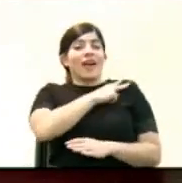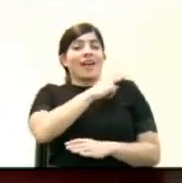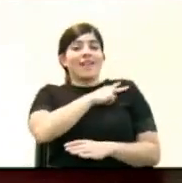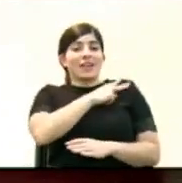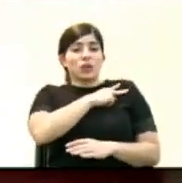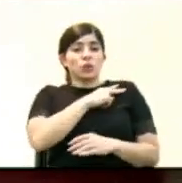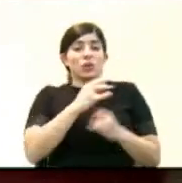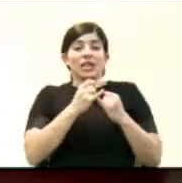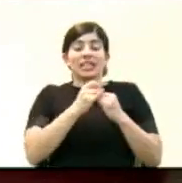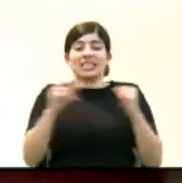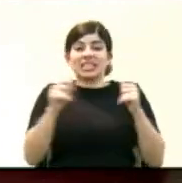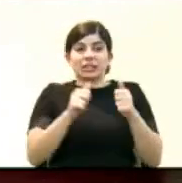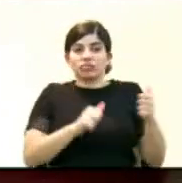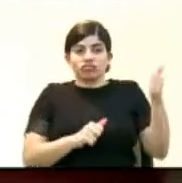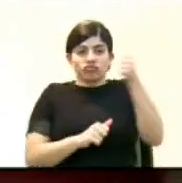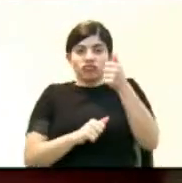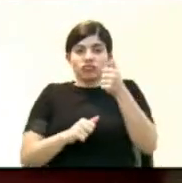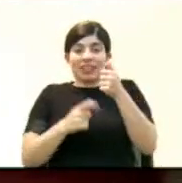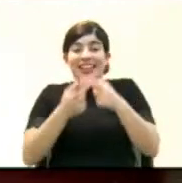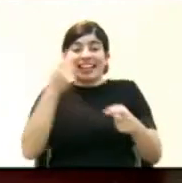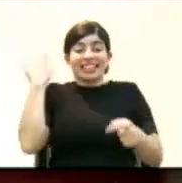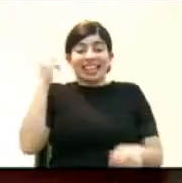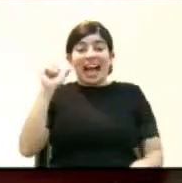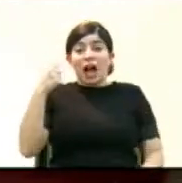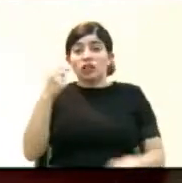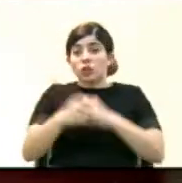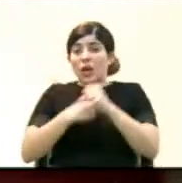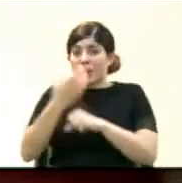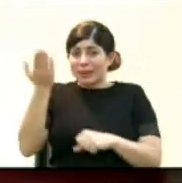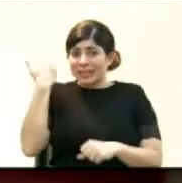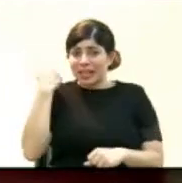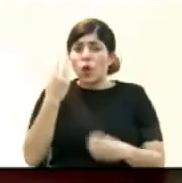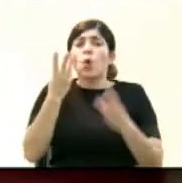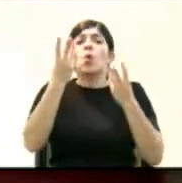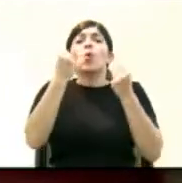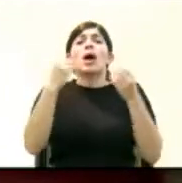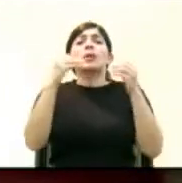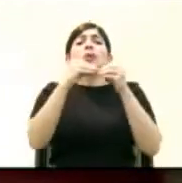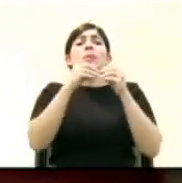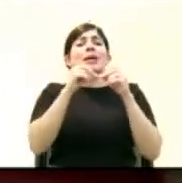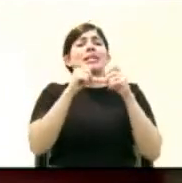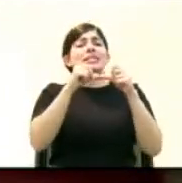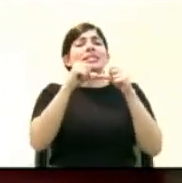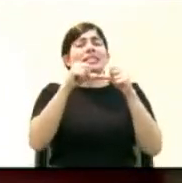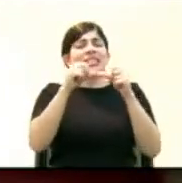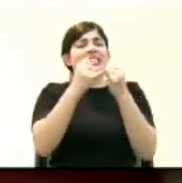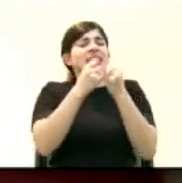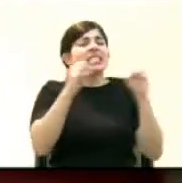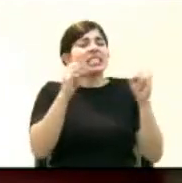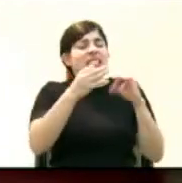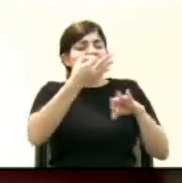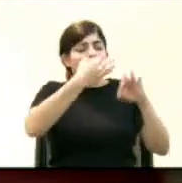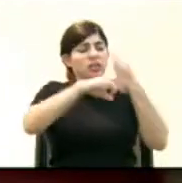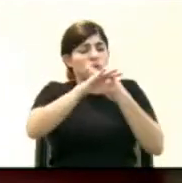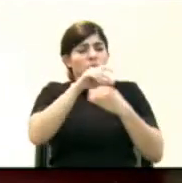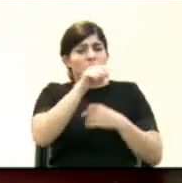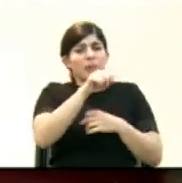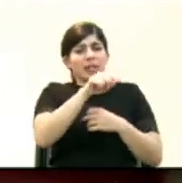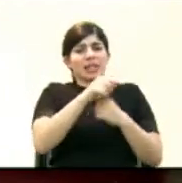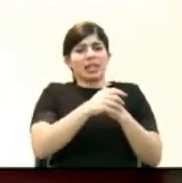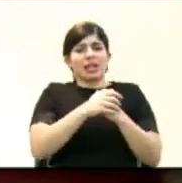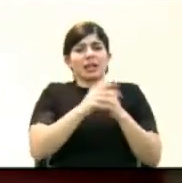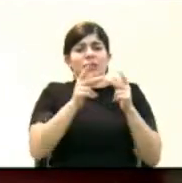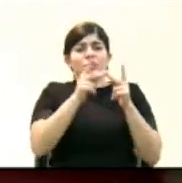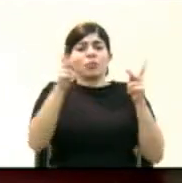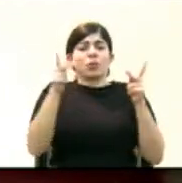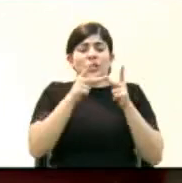desde agosto del año anterior. ¿Por cuánto tiempo más va a permanecer sin la suplencia de esa titularidad